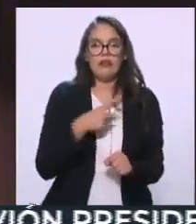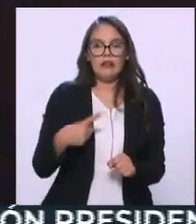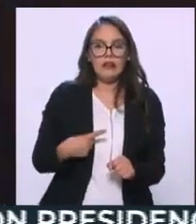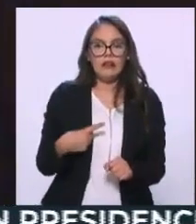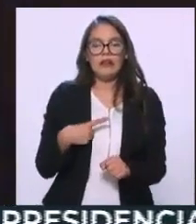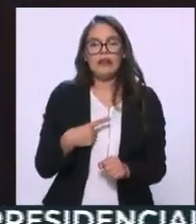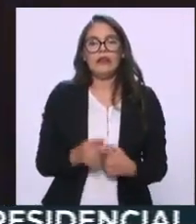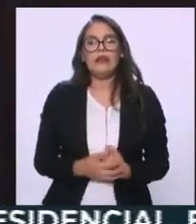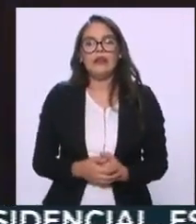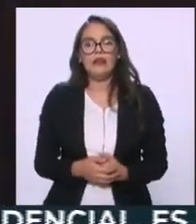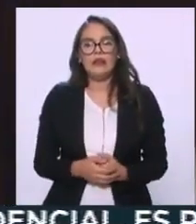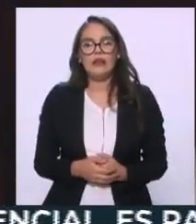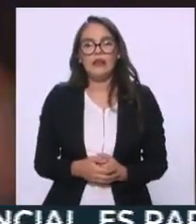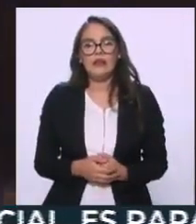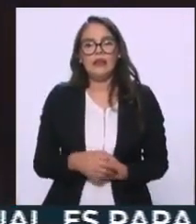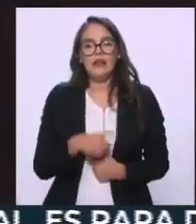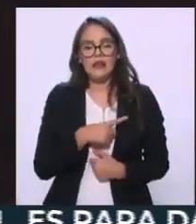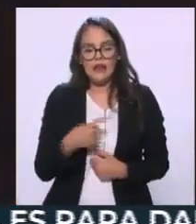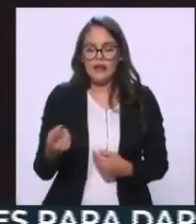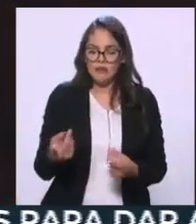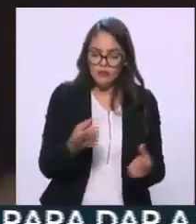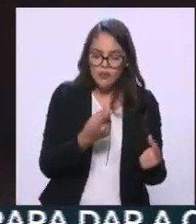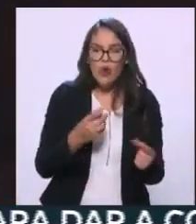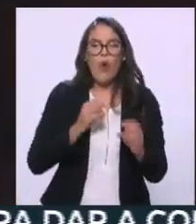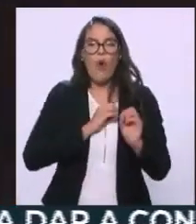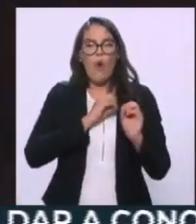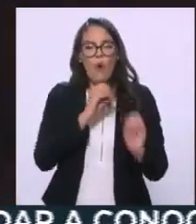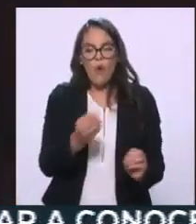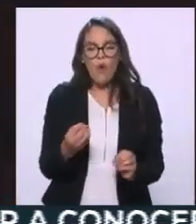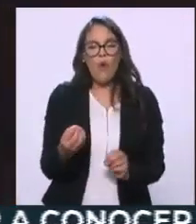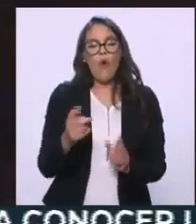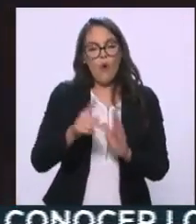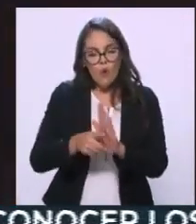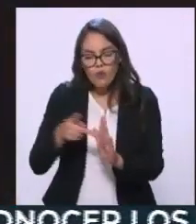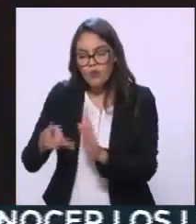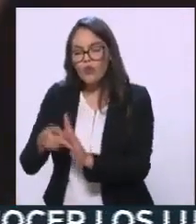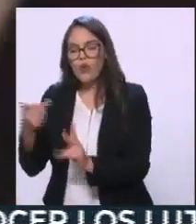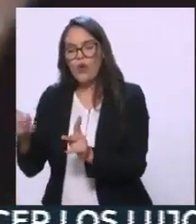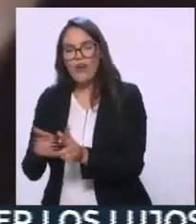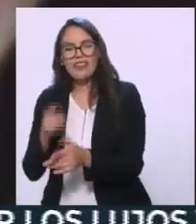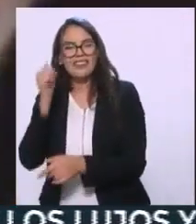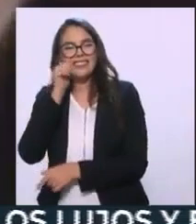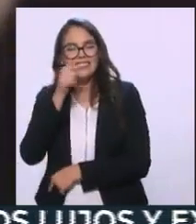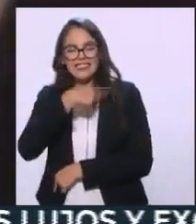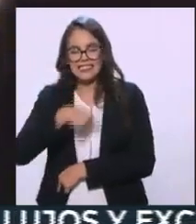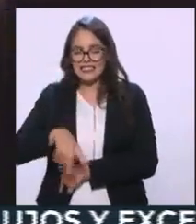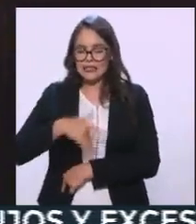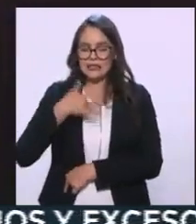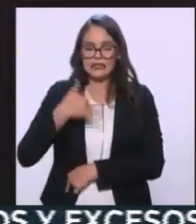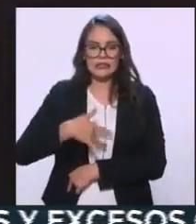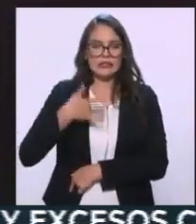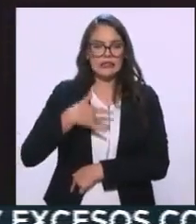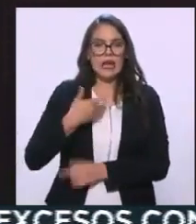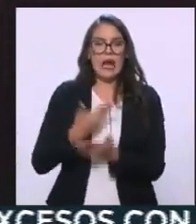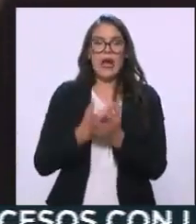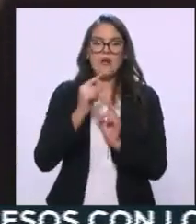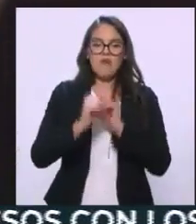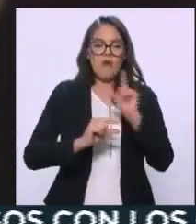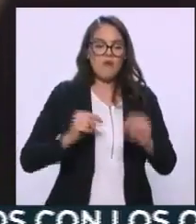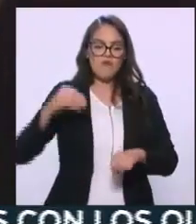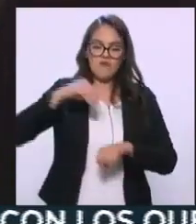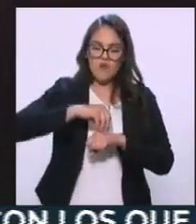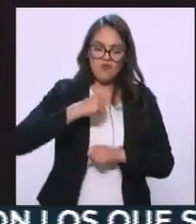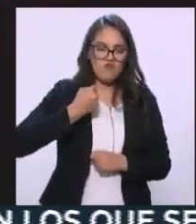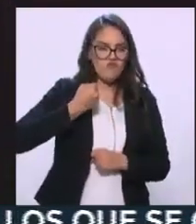como la compulsión a la repetición, como el odio, que son todos sentimientos muy primarios y que el neoliberalismo ha logrado